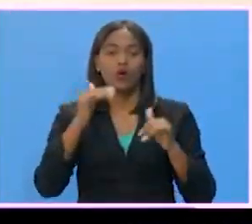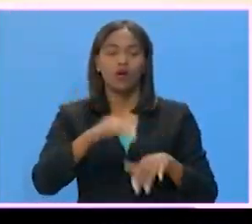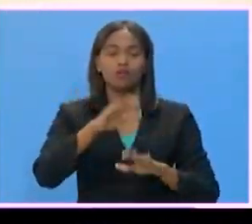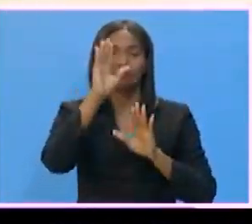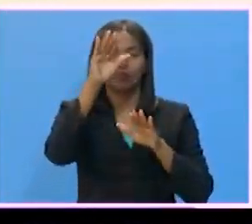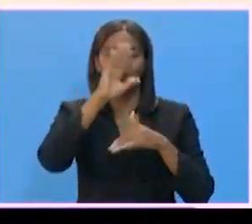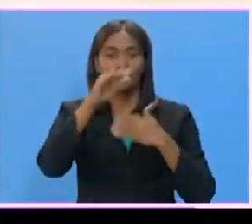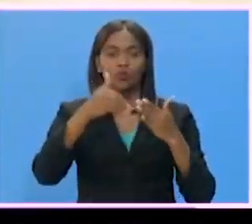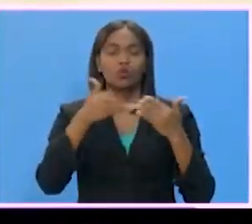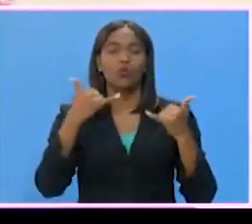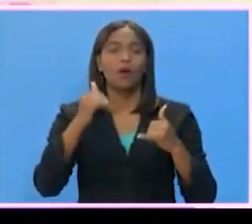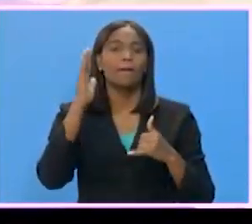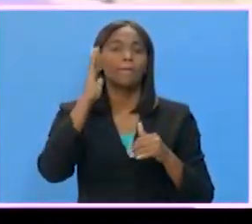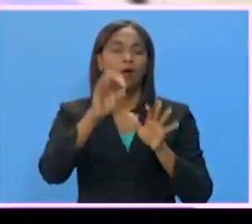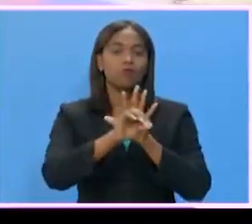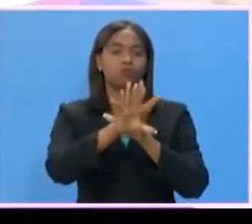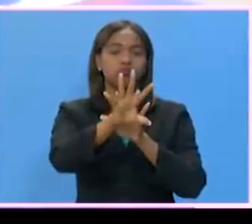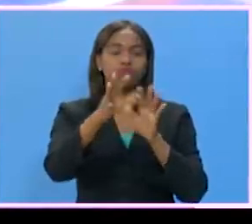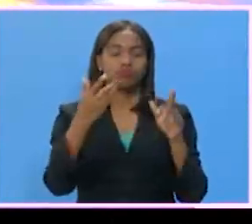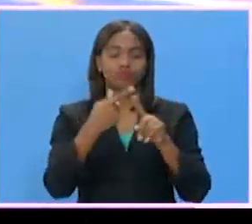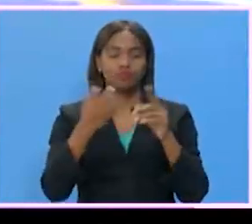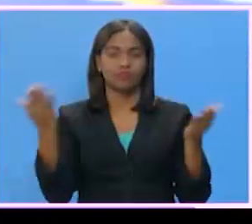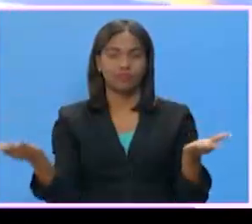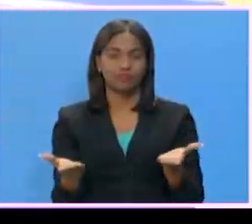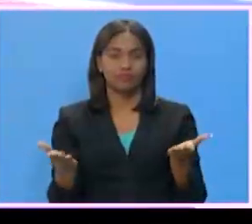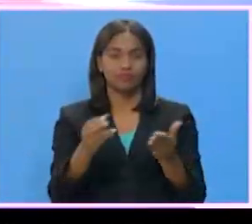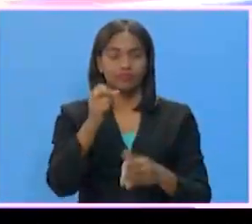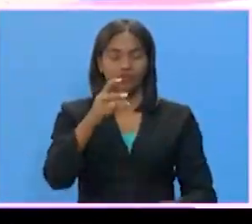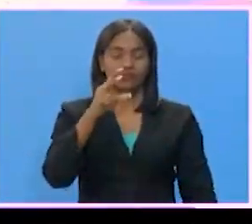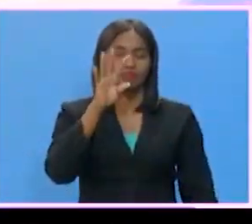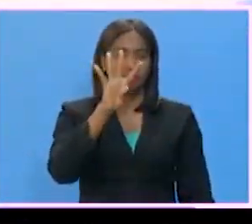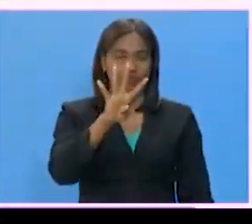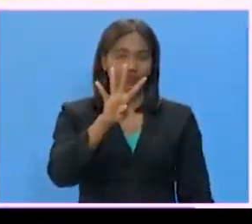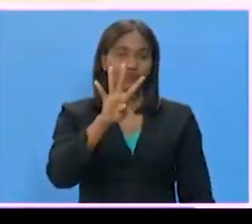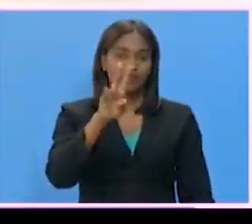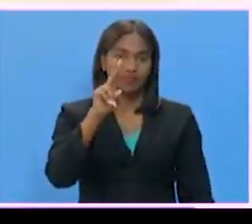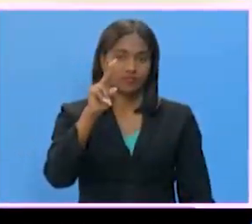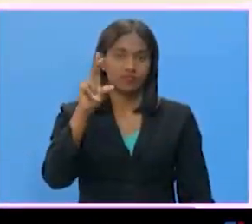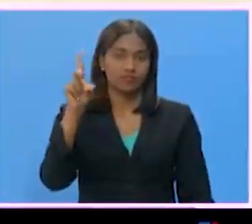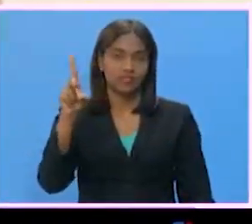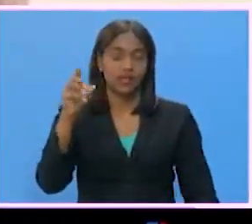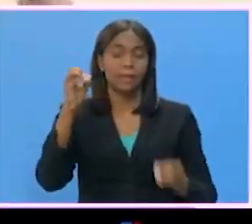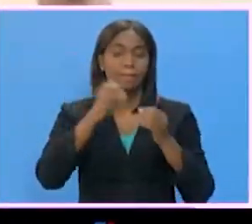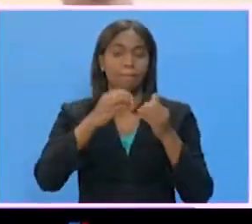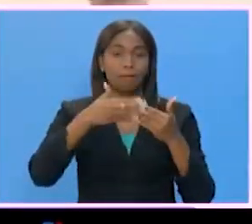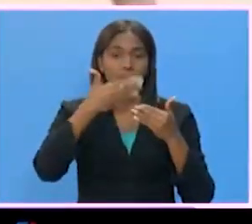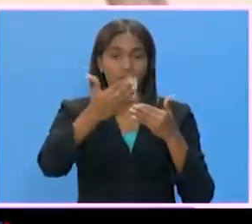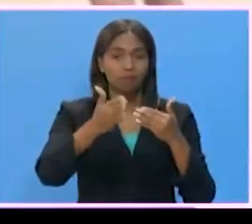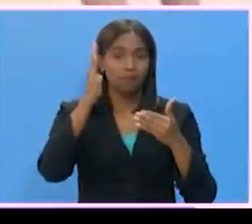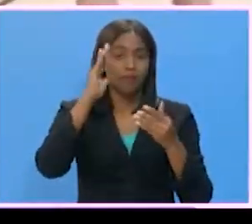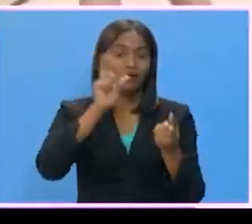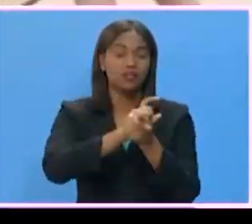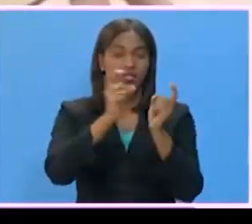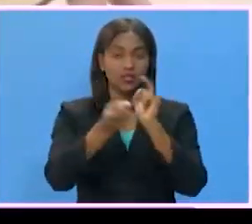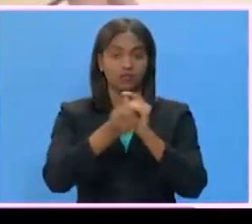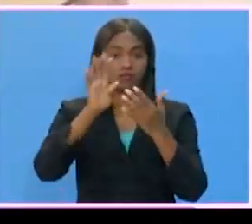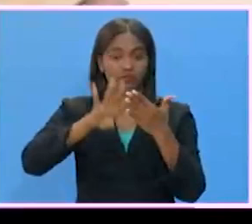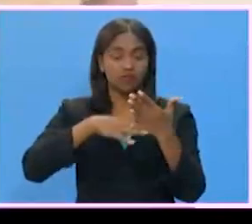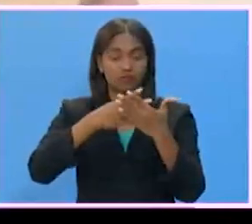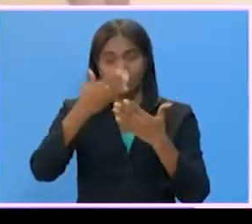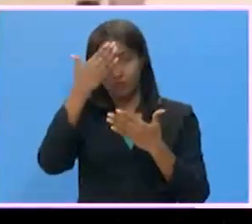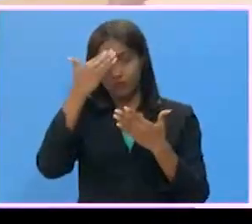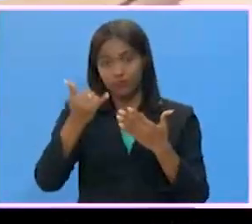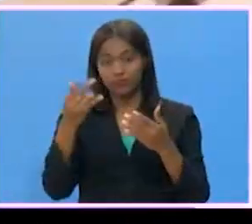los partidos serán transmitidos por aquí, por Canal 4RD. Más adelante habrá cambios en el calendario